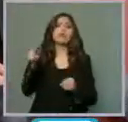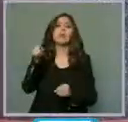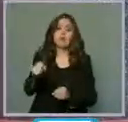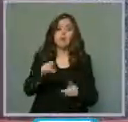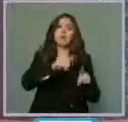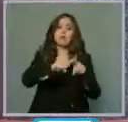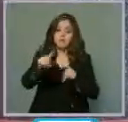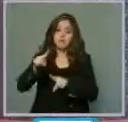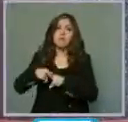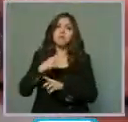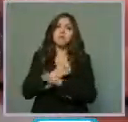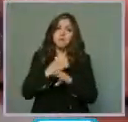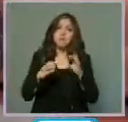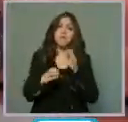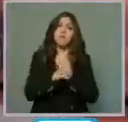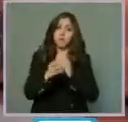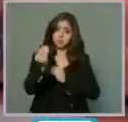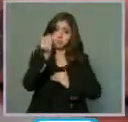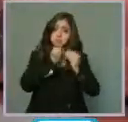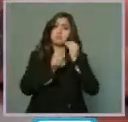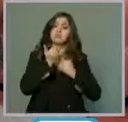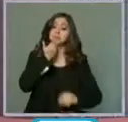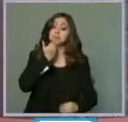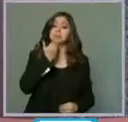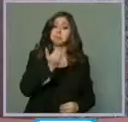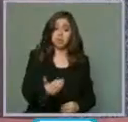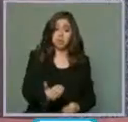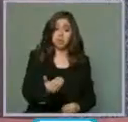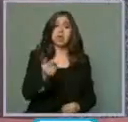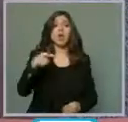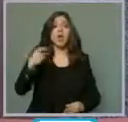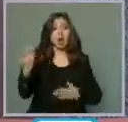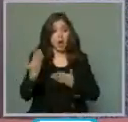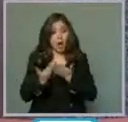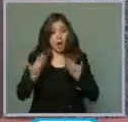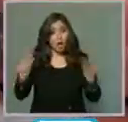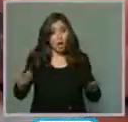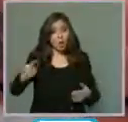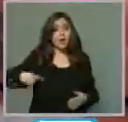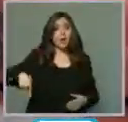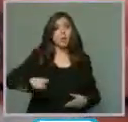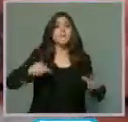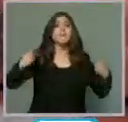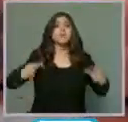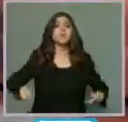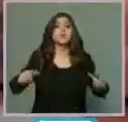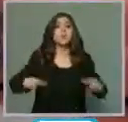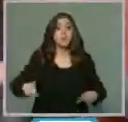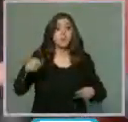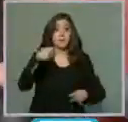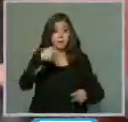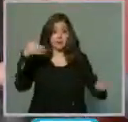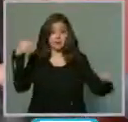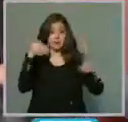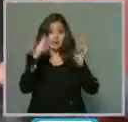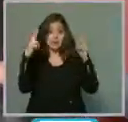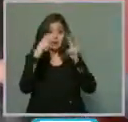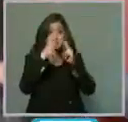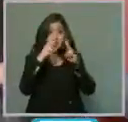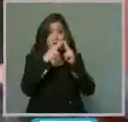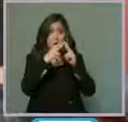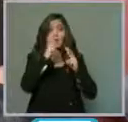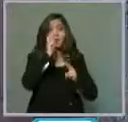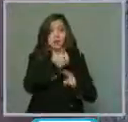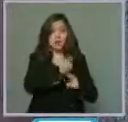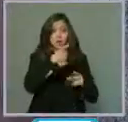muchas cosas sumamente buenos. Entonces, ahora muchas personas no judías están consumiendo estos productos, ¿verdad, Fran?